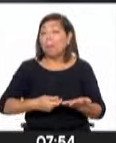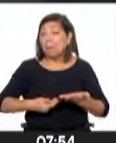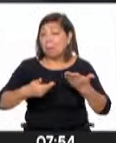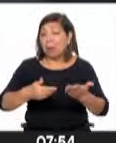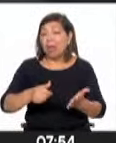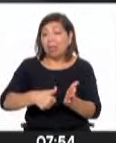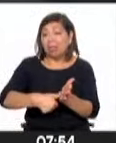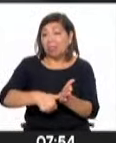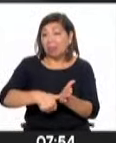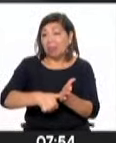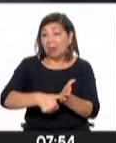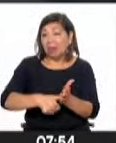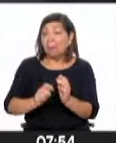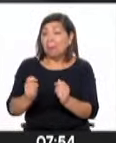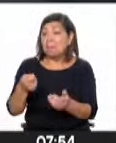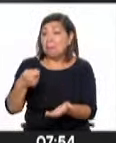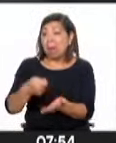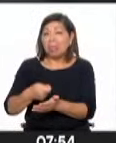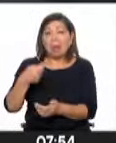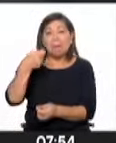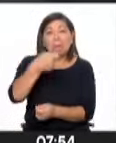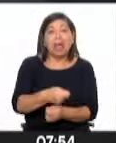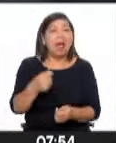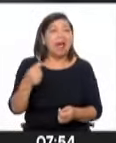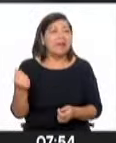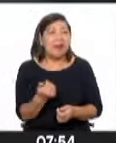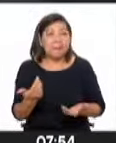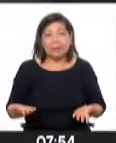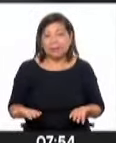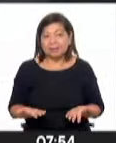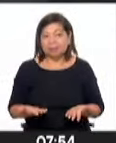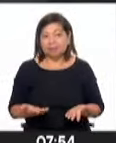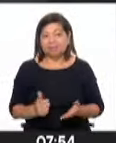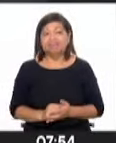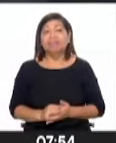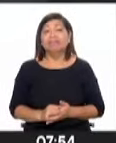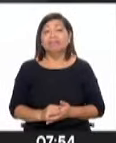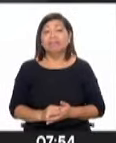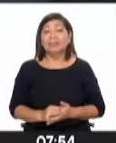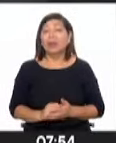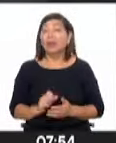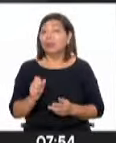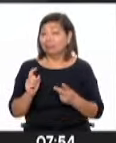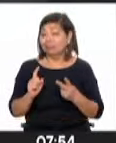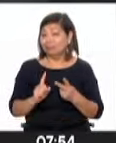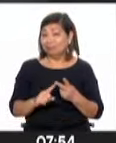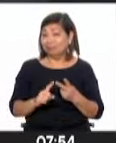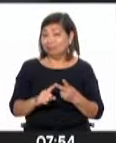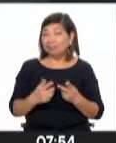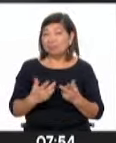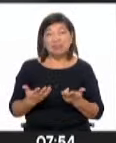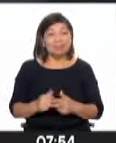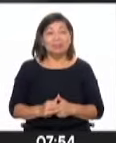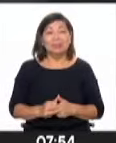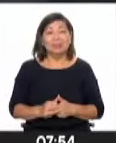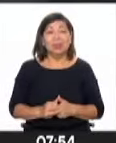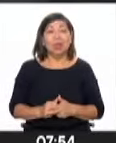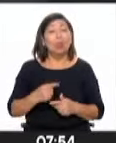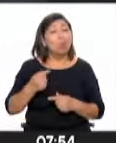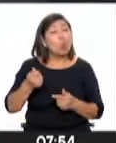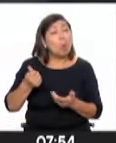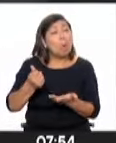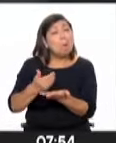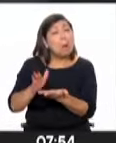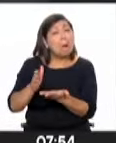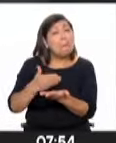tu DNI, te dan el dinero al toque. Así que gran ventaja, entre comillas, ¿no? Segunda característica, suele tener cuotas diarias.